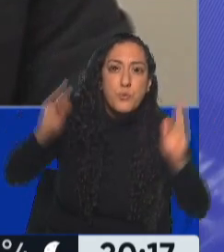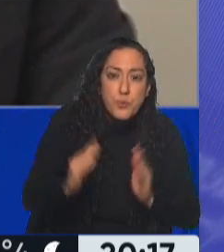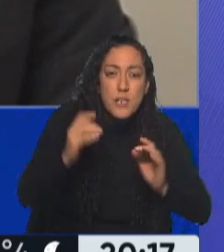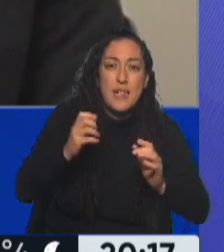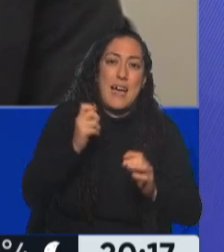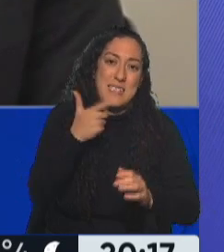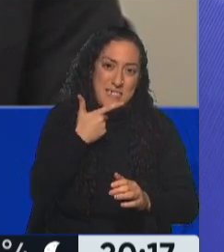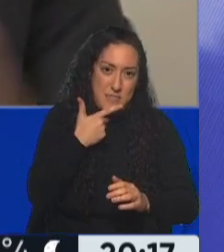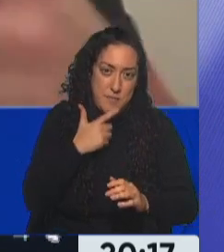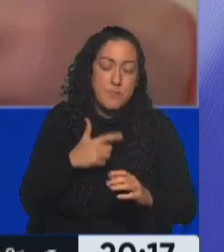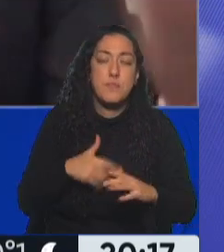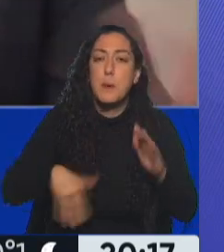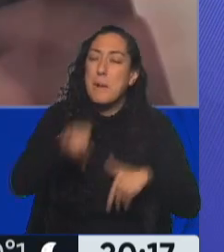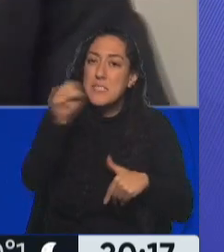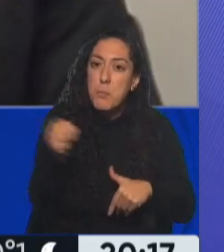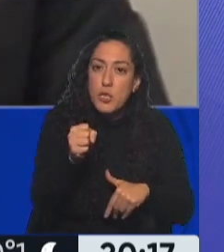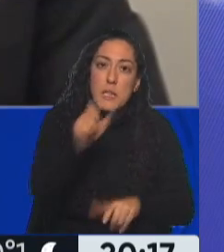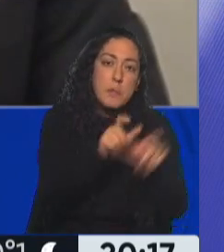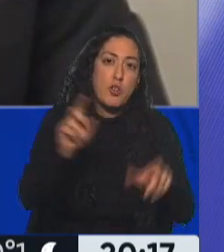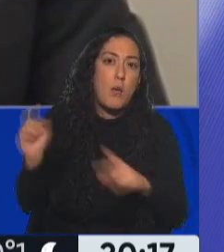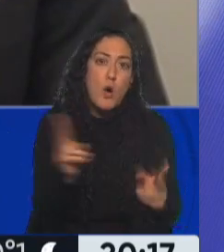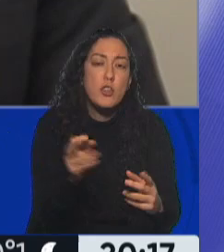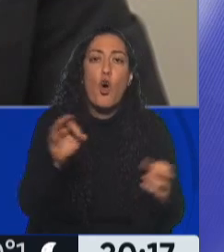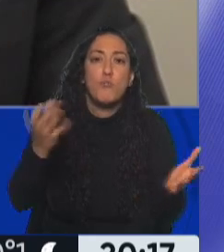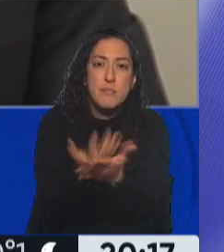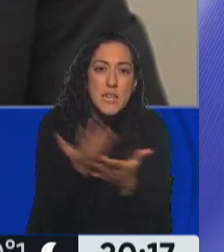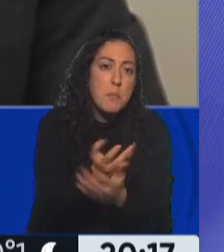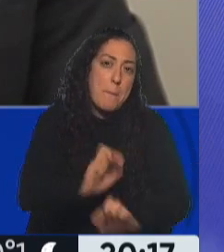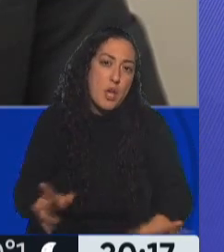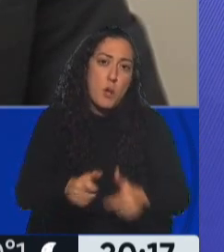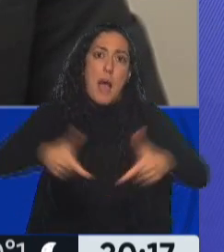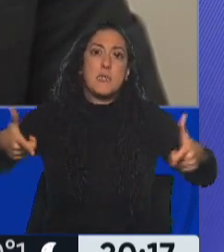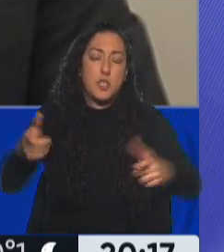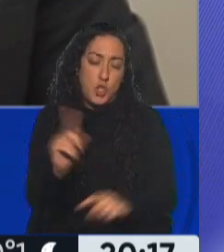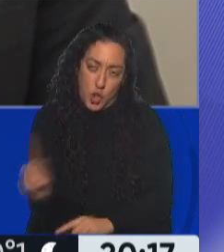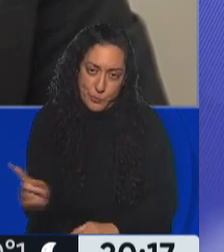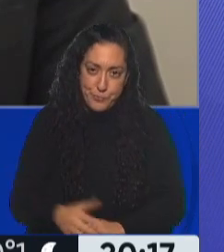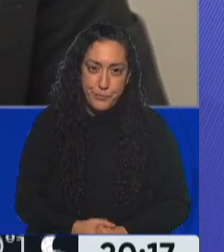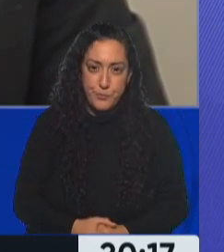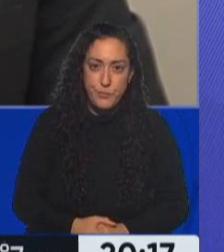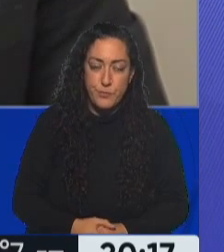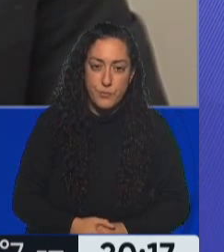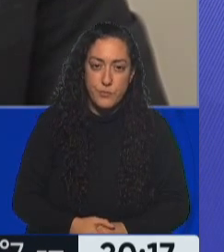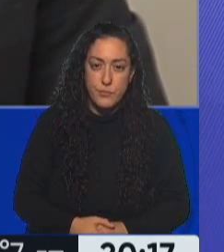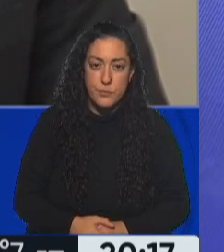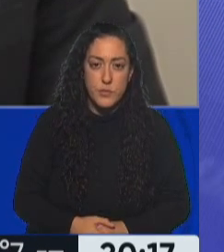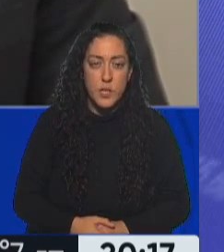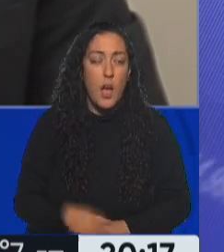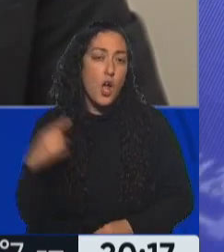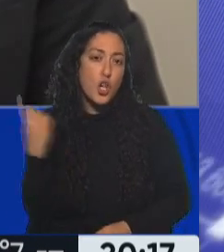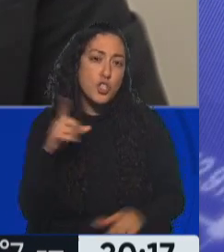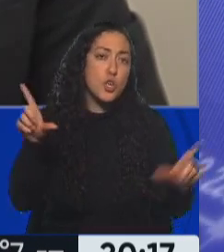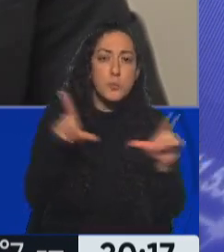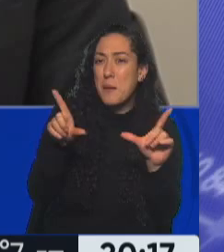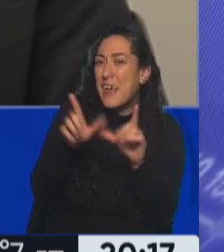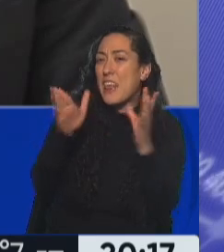concentración. Pero lo importante es no añadir más víctimas al caso, que eso es central. Correcto. Y lo último, doctor, teniendo en cuenta que venimos hablando los medios de